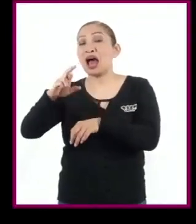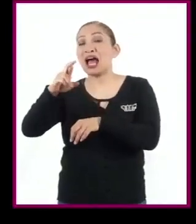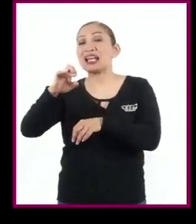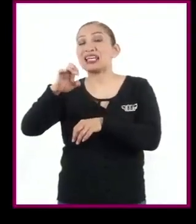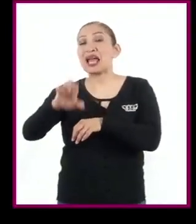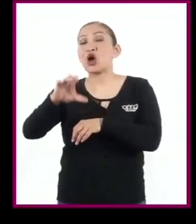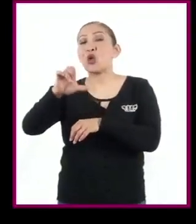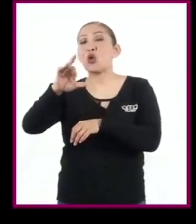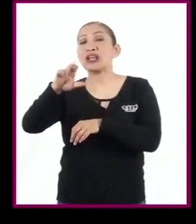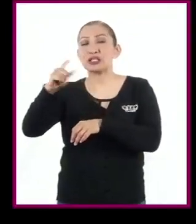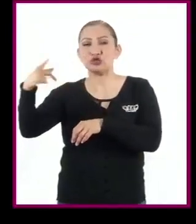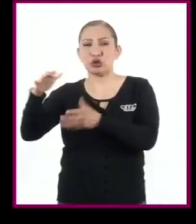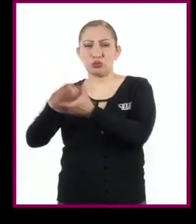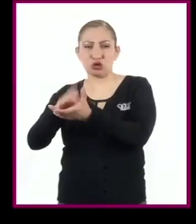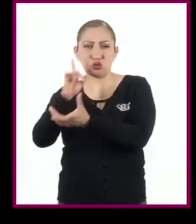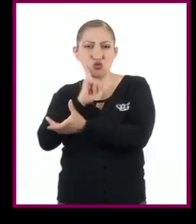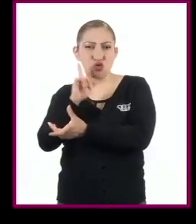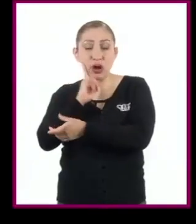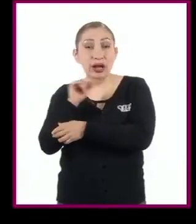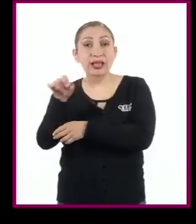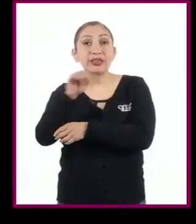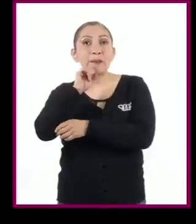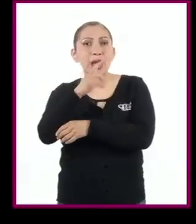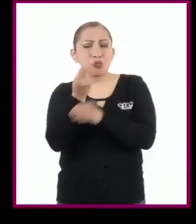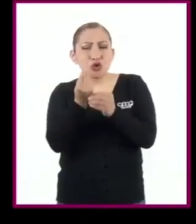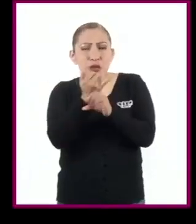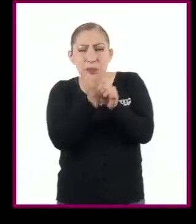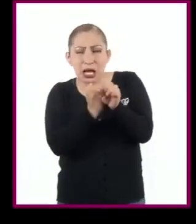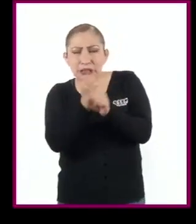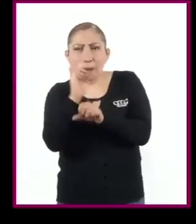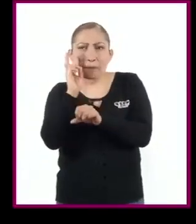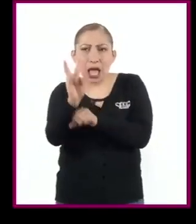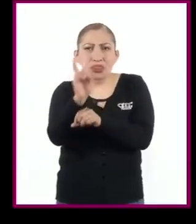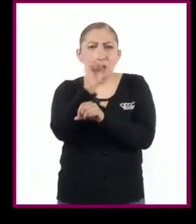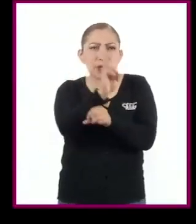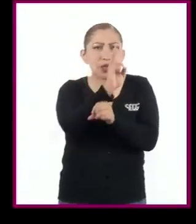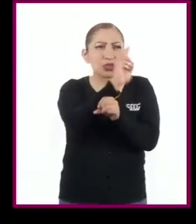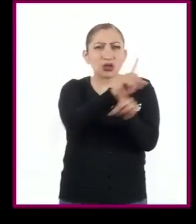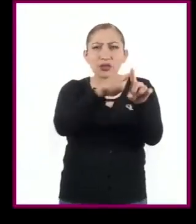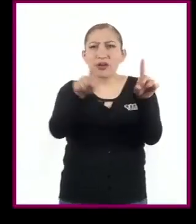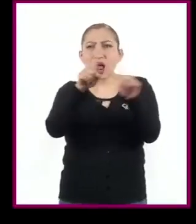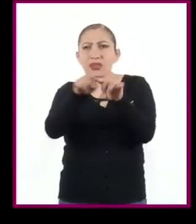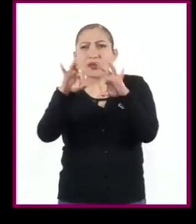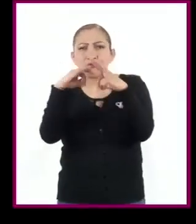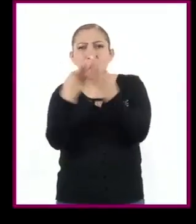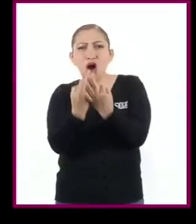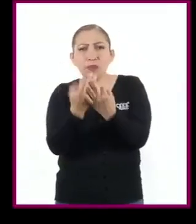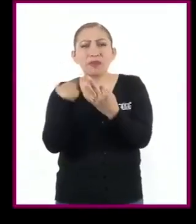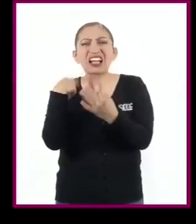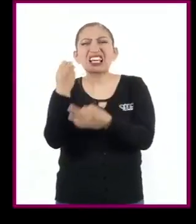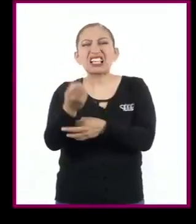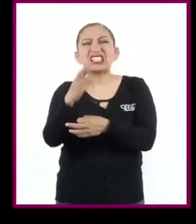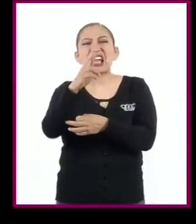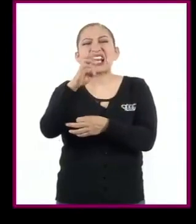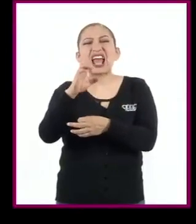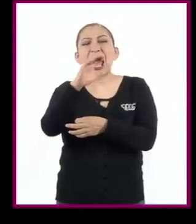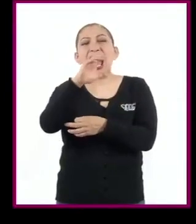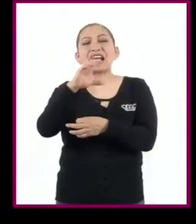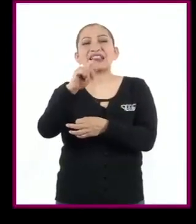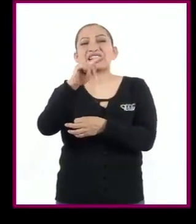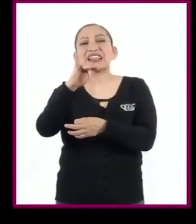esposo Pierre. También había hecho muchos estudios observando diferentes tipos de reactividad. Sobre